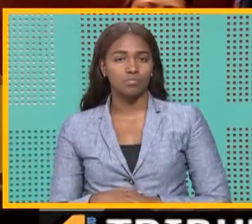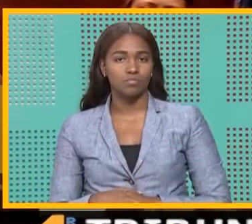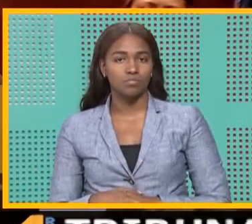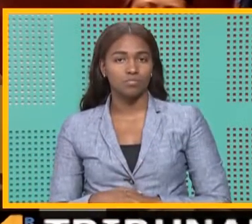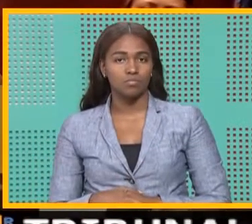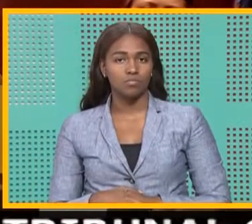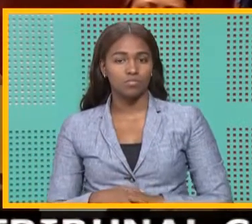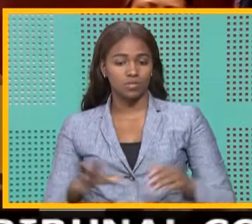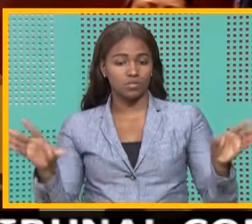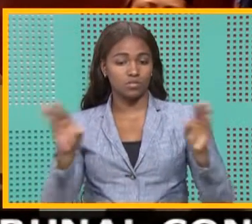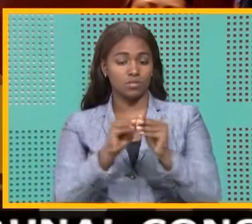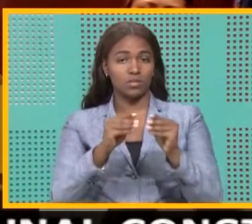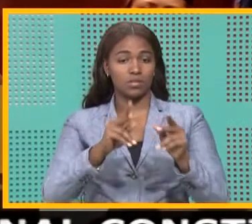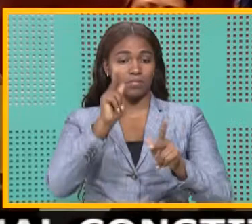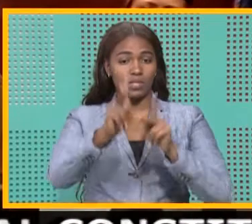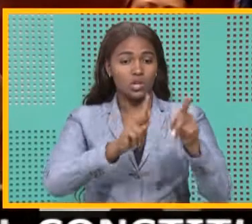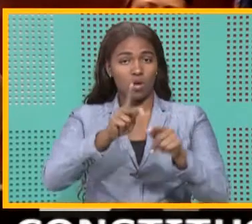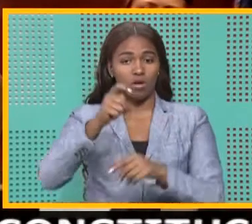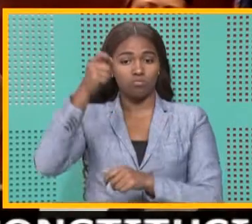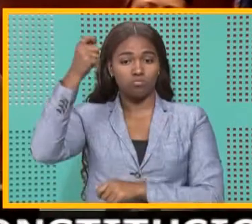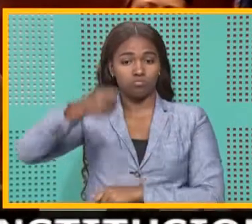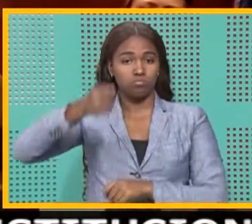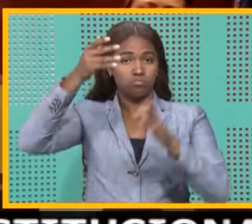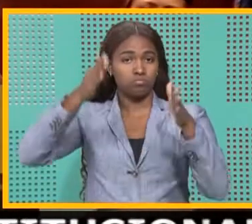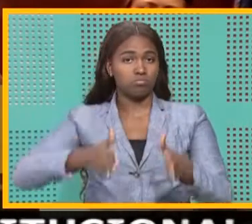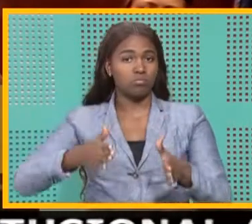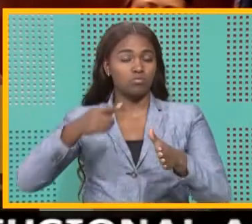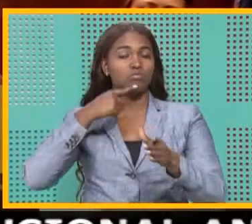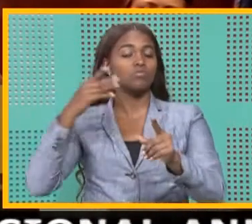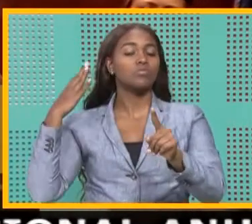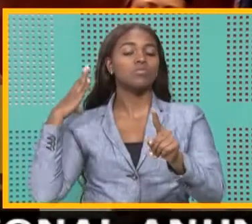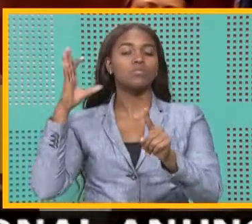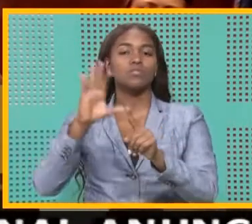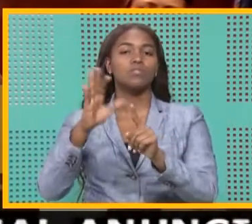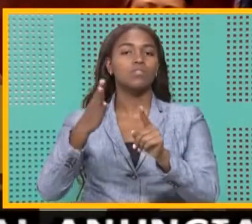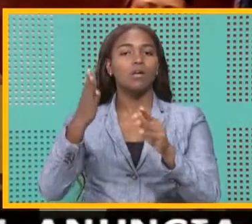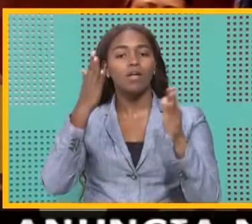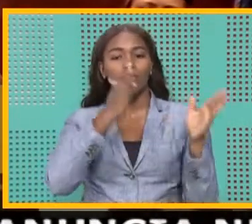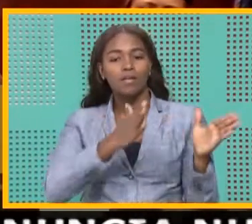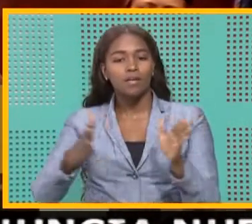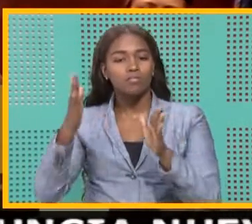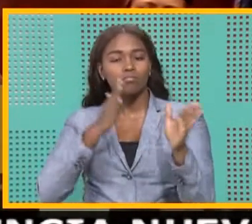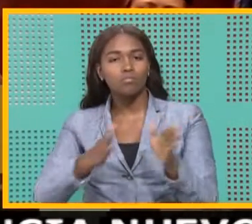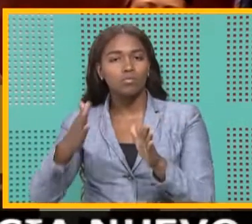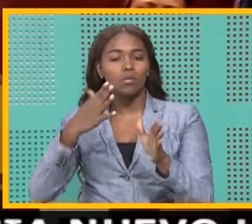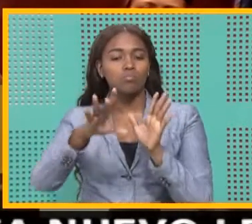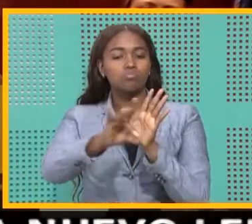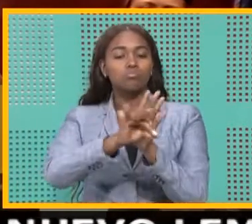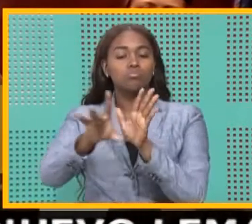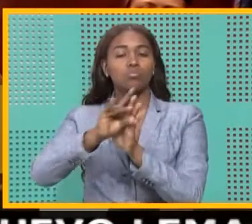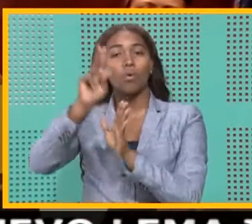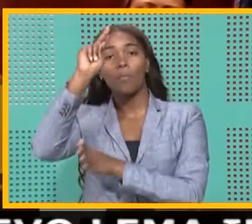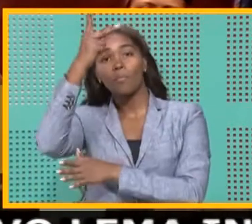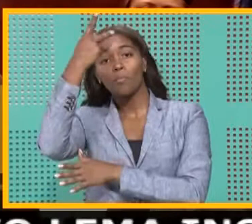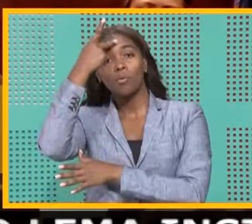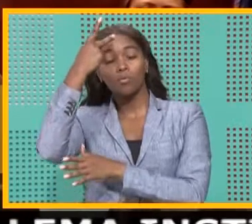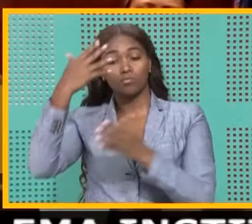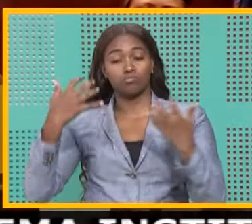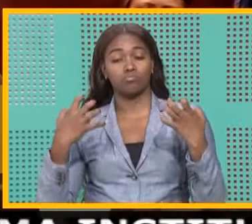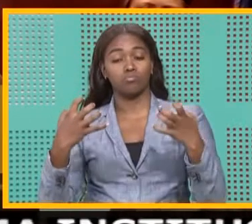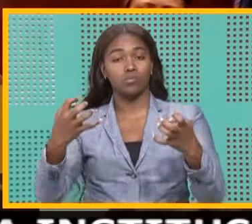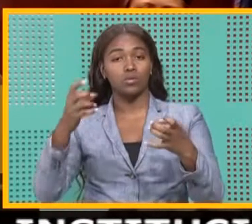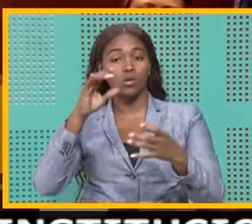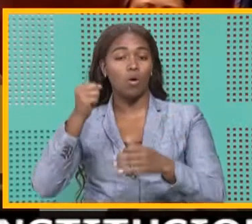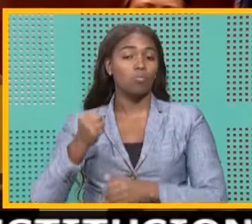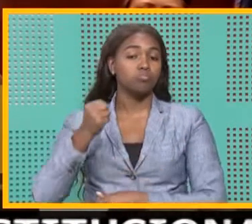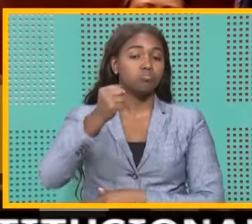las juezas y juezas son designados a través de un procedimiento de concurso público de antecedentes y